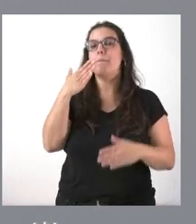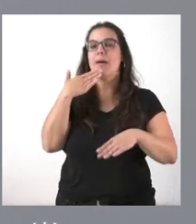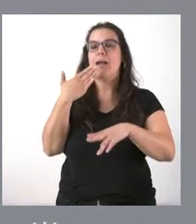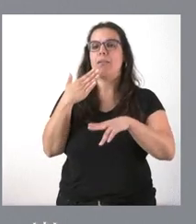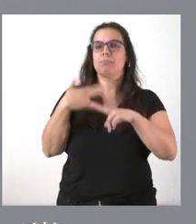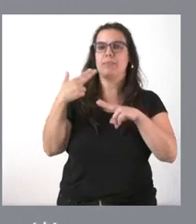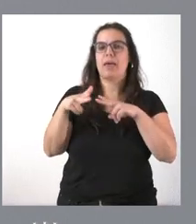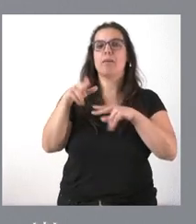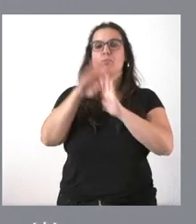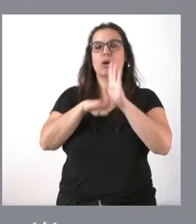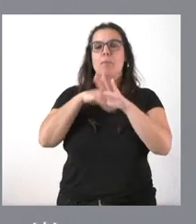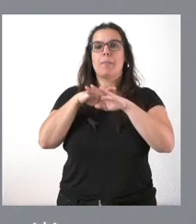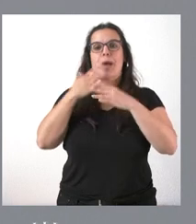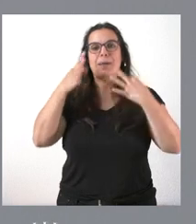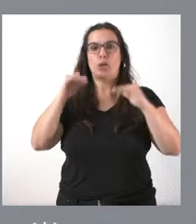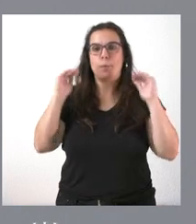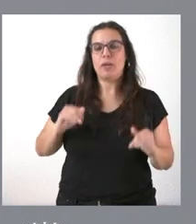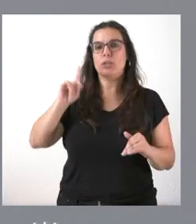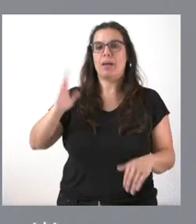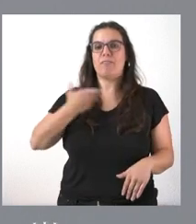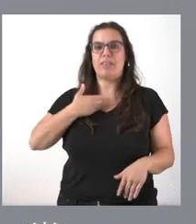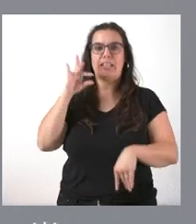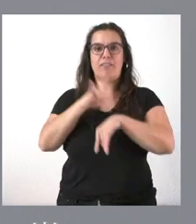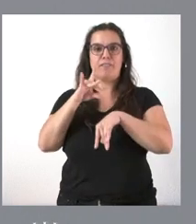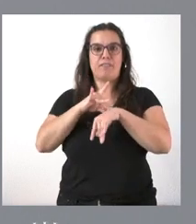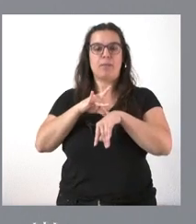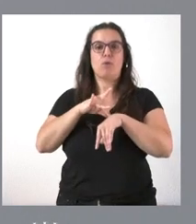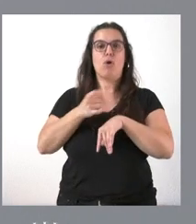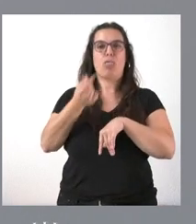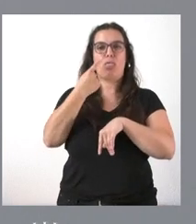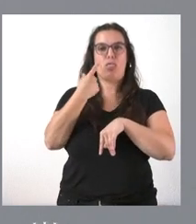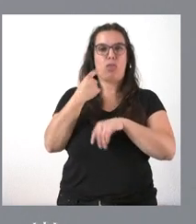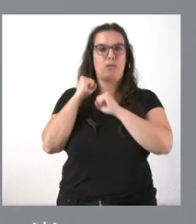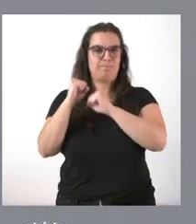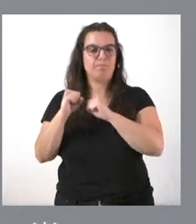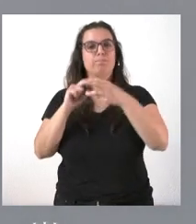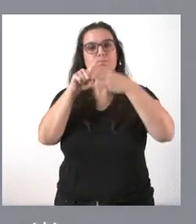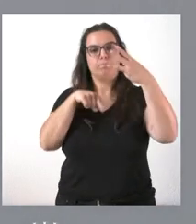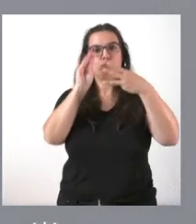programas de reducción de riesgos y daños de enfermos drogo dependientes